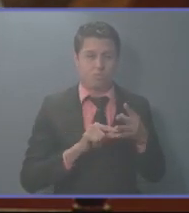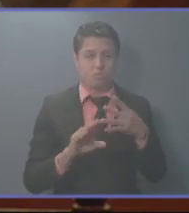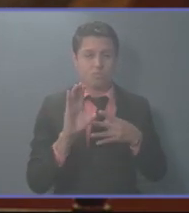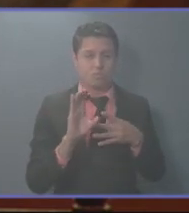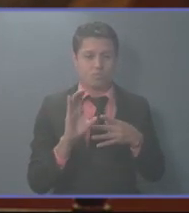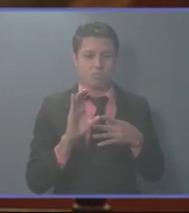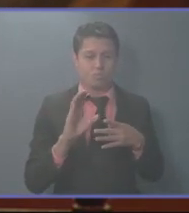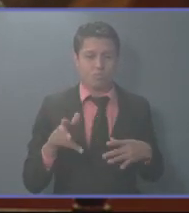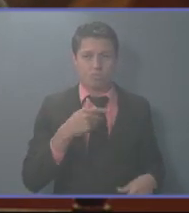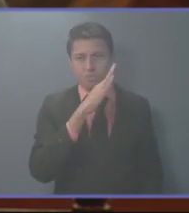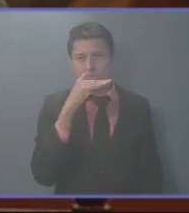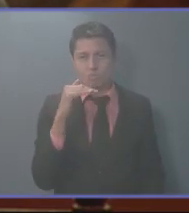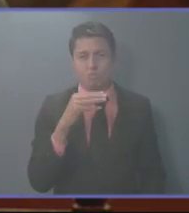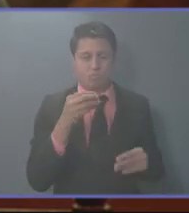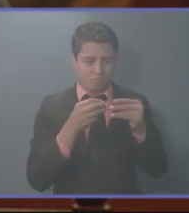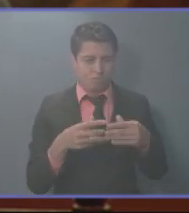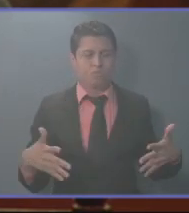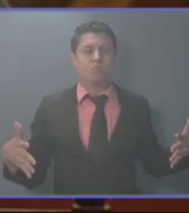de la República.